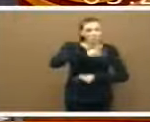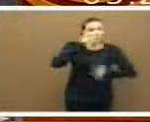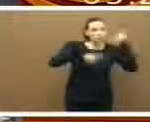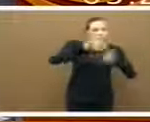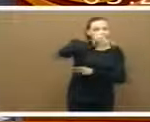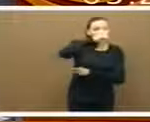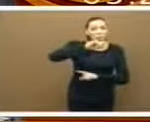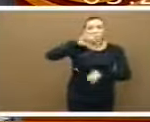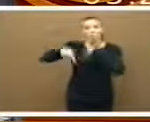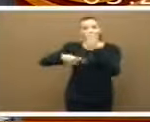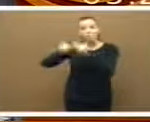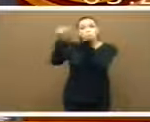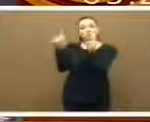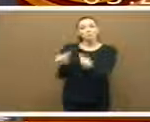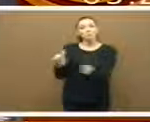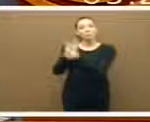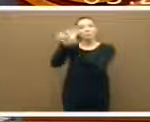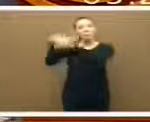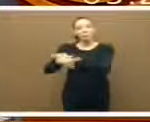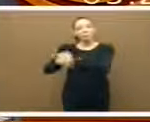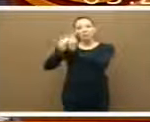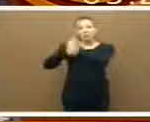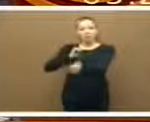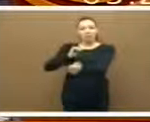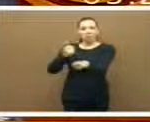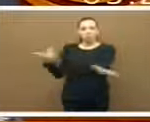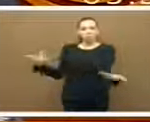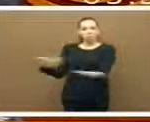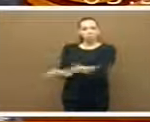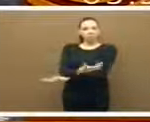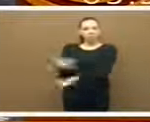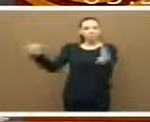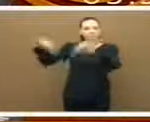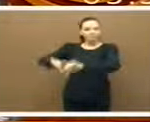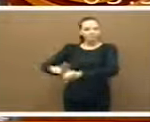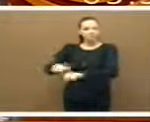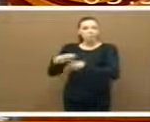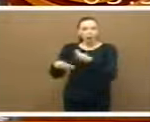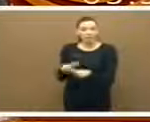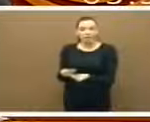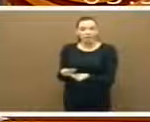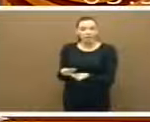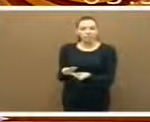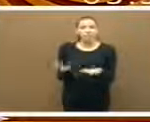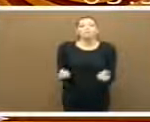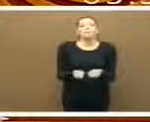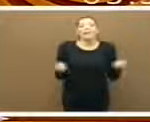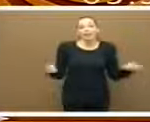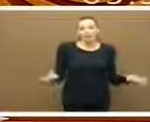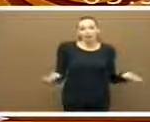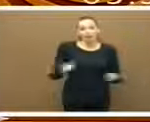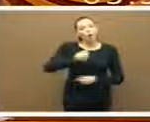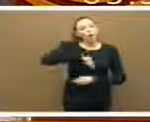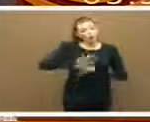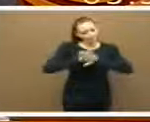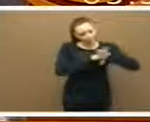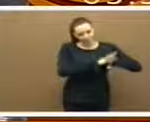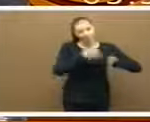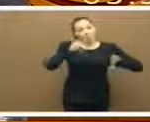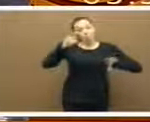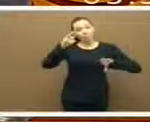de crédito lo echan, iba a decir al carajo, lo echan al suelo. Y que, por otra parte, las cantidades que hemos